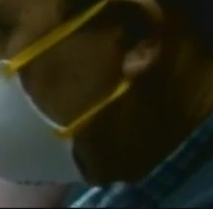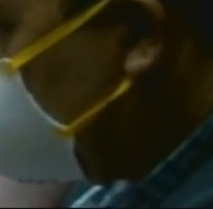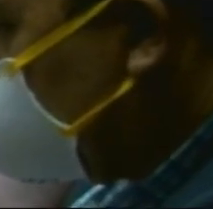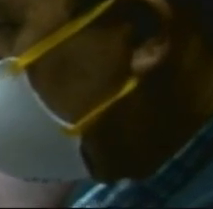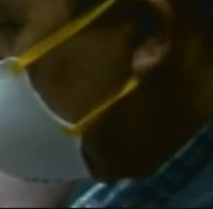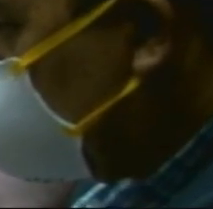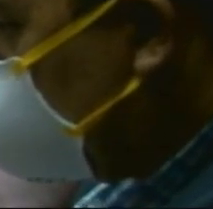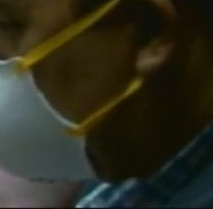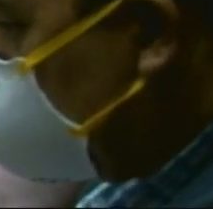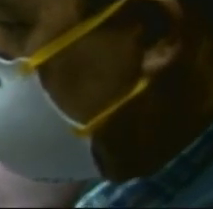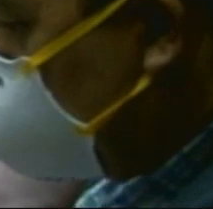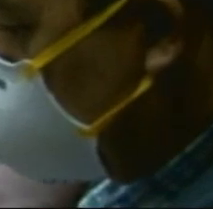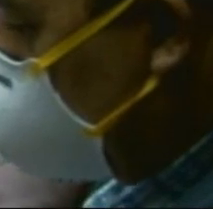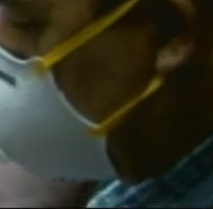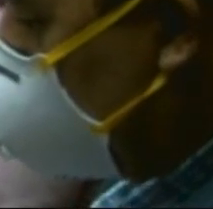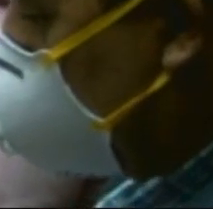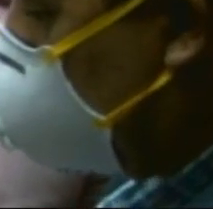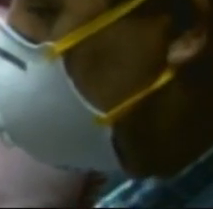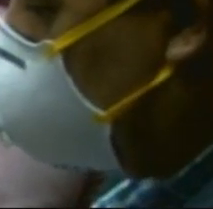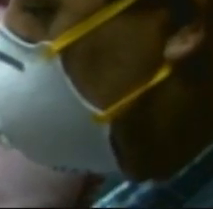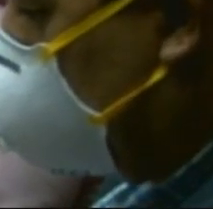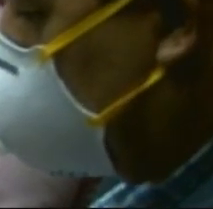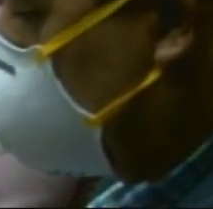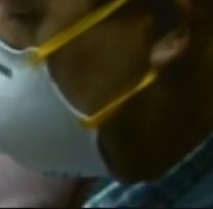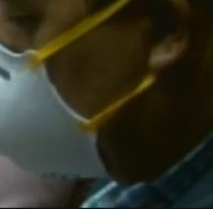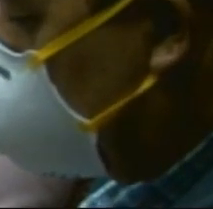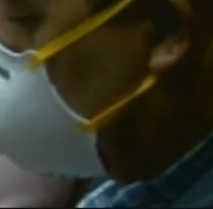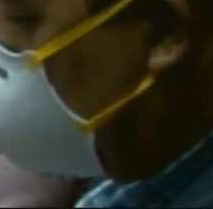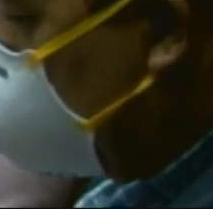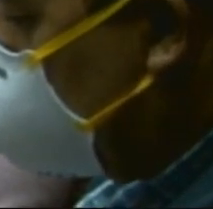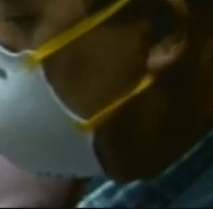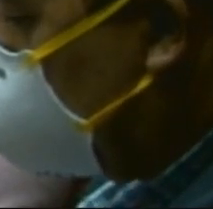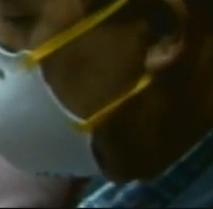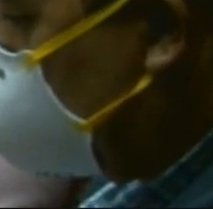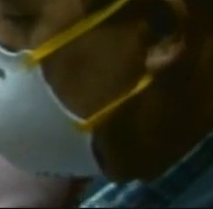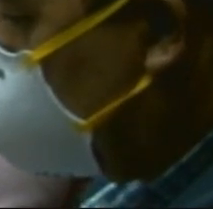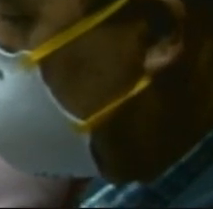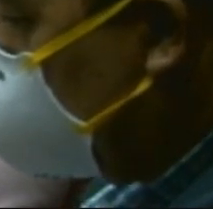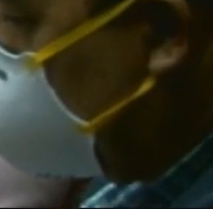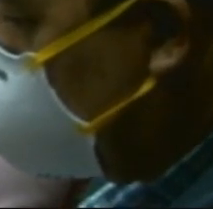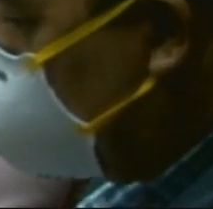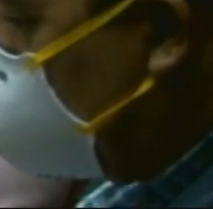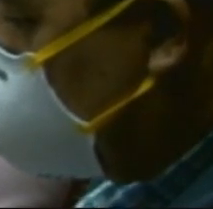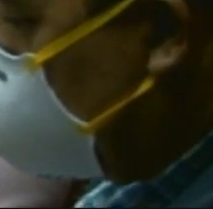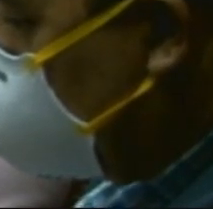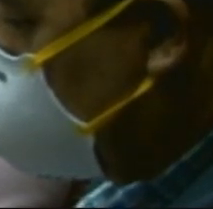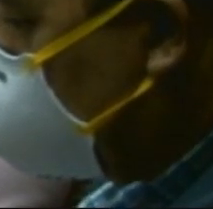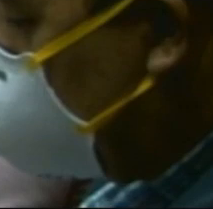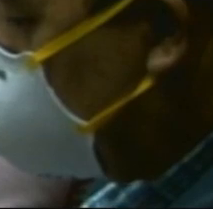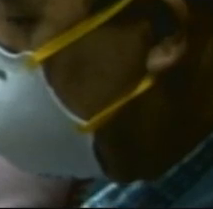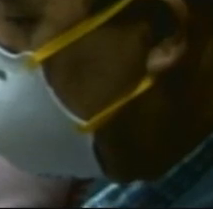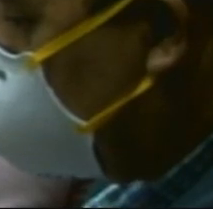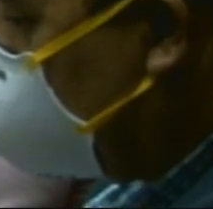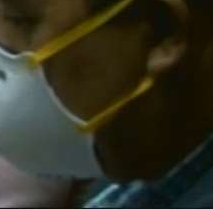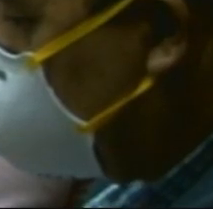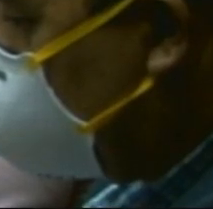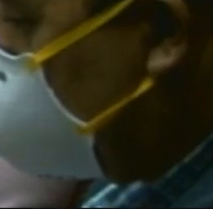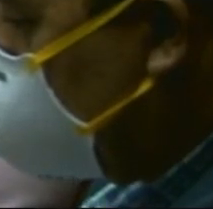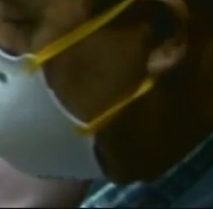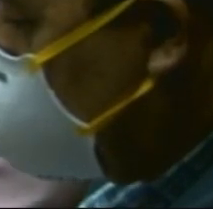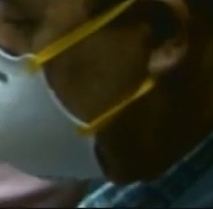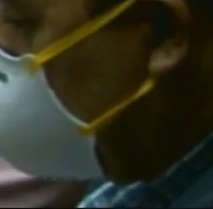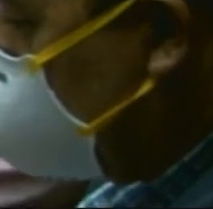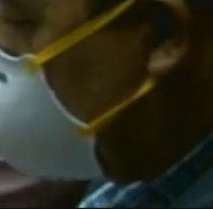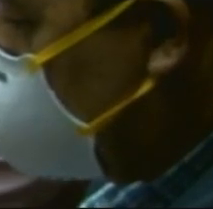con todos ustedes, en el tema de la situación de la emergencia, todas las medidas que se han